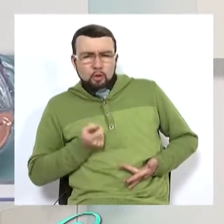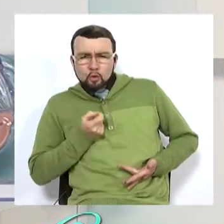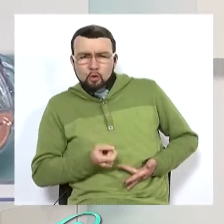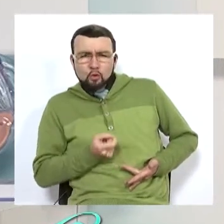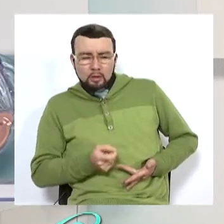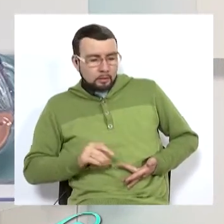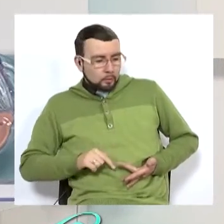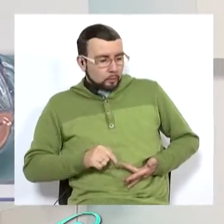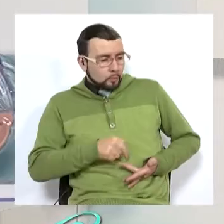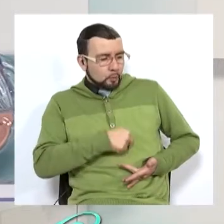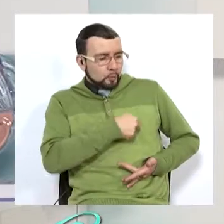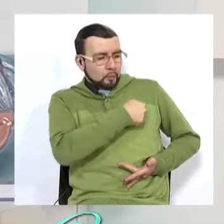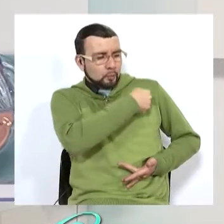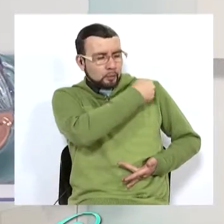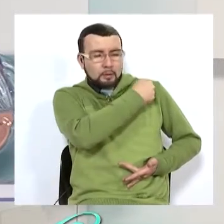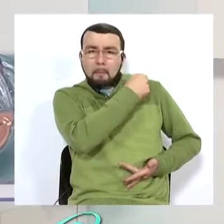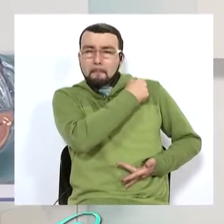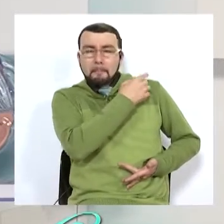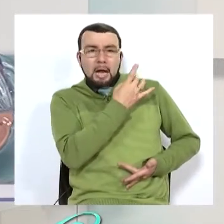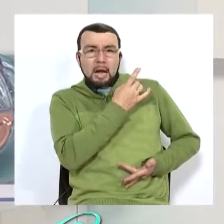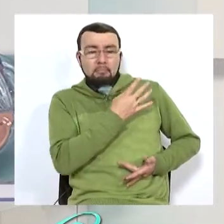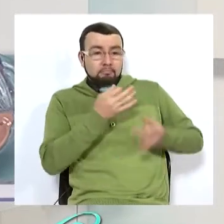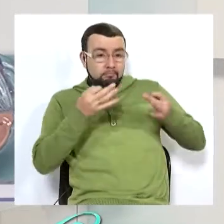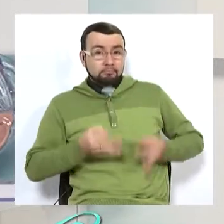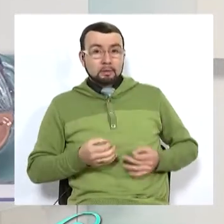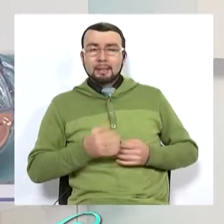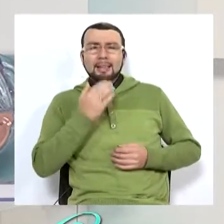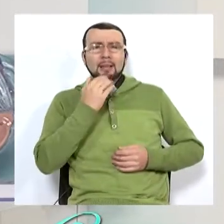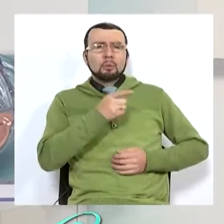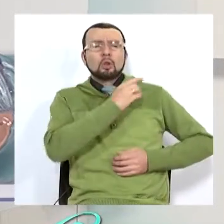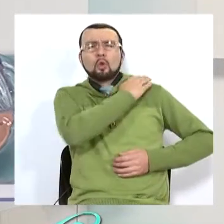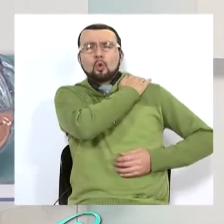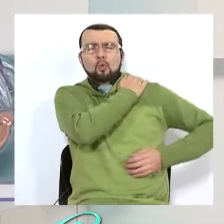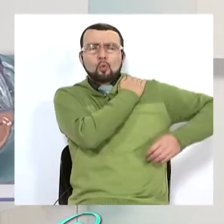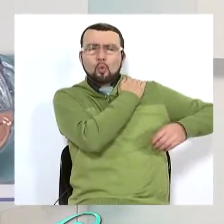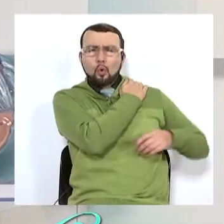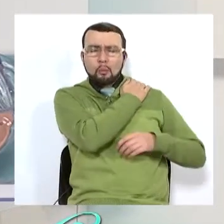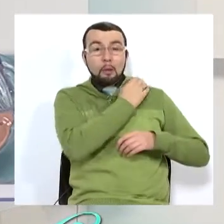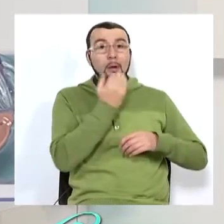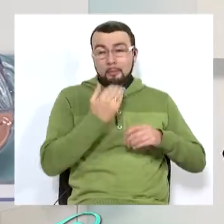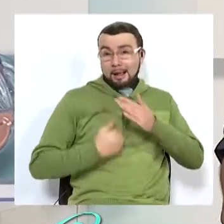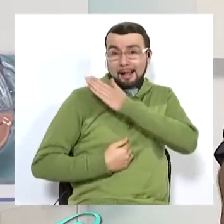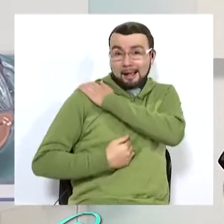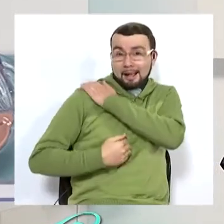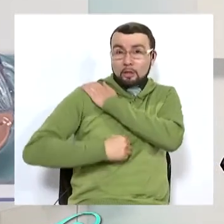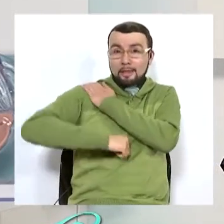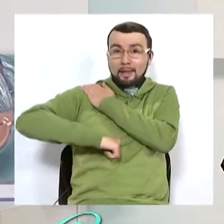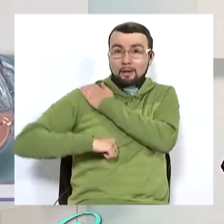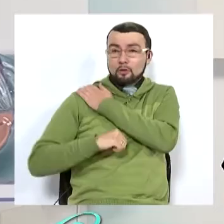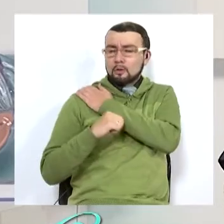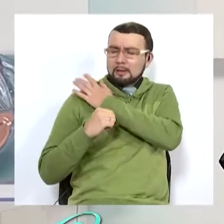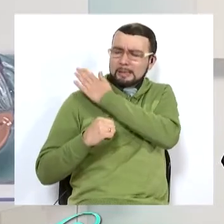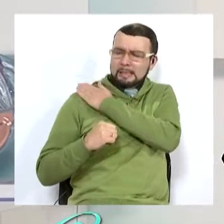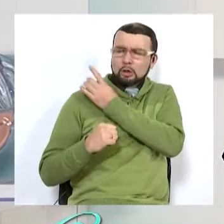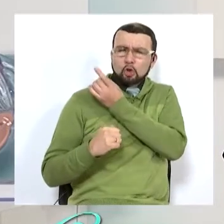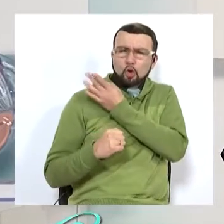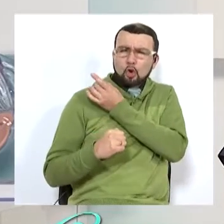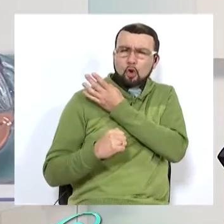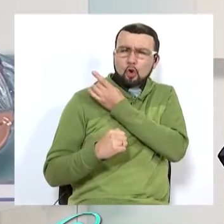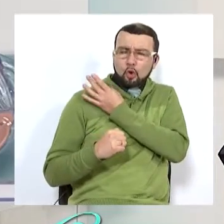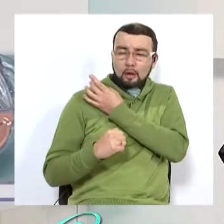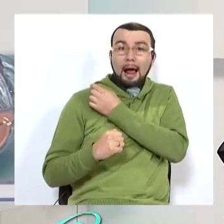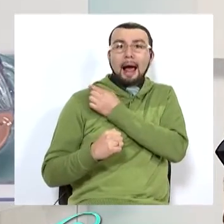o puede estar lejana. Entonces, los dolores de hombros, por ejemplo, el dolor de hombro derecho tiene mucho que ver con patología